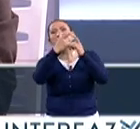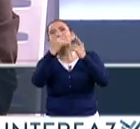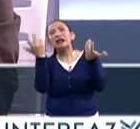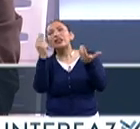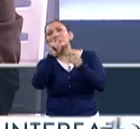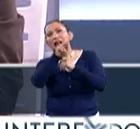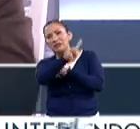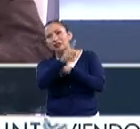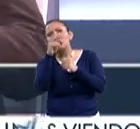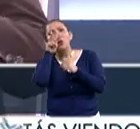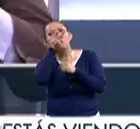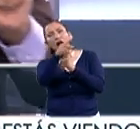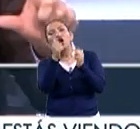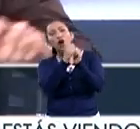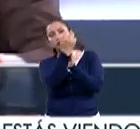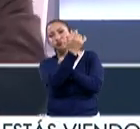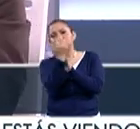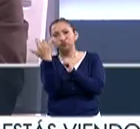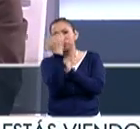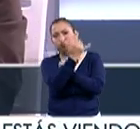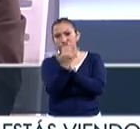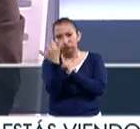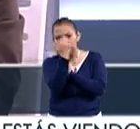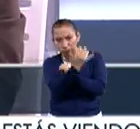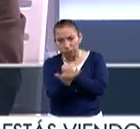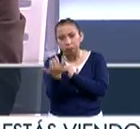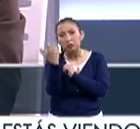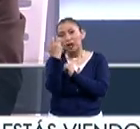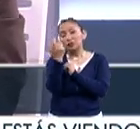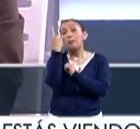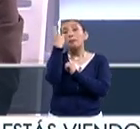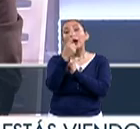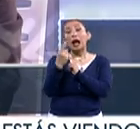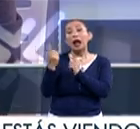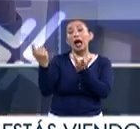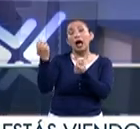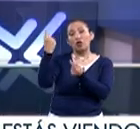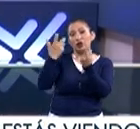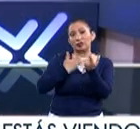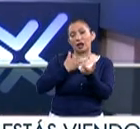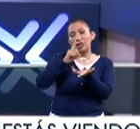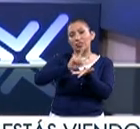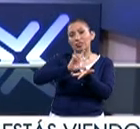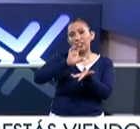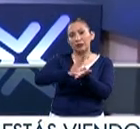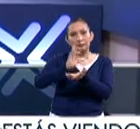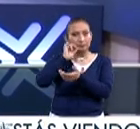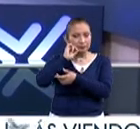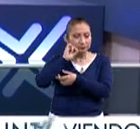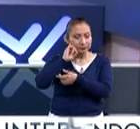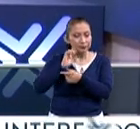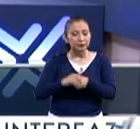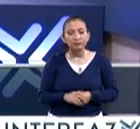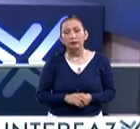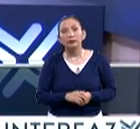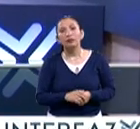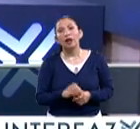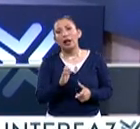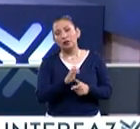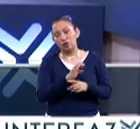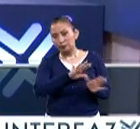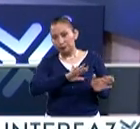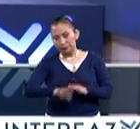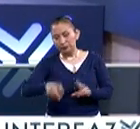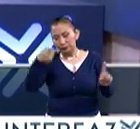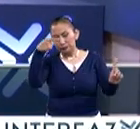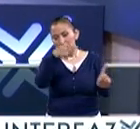de televisión con el subtitulaje, ¿no? Esto es para aquellos que tienen discapacidad auditiva. Entonces, volviendo